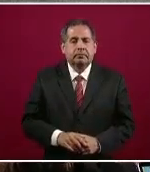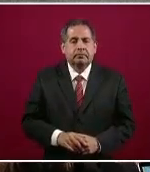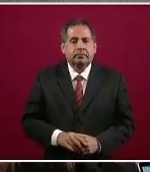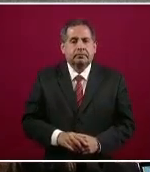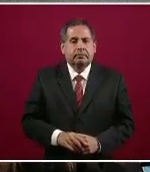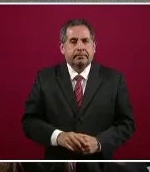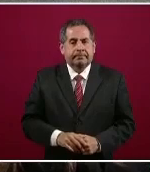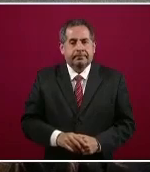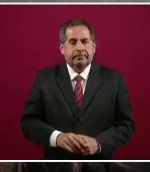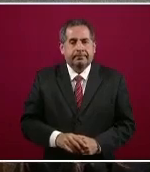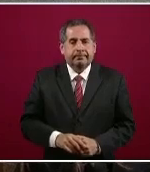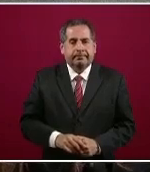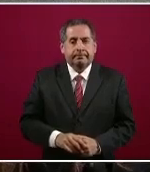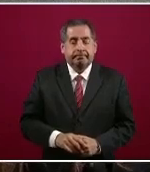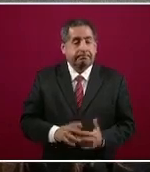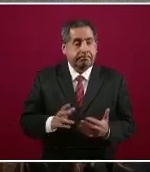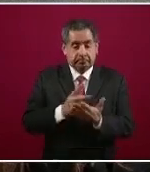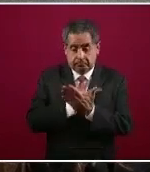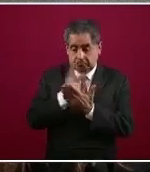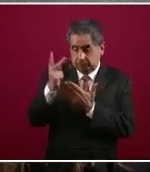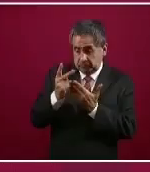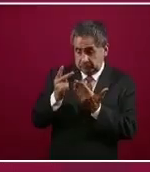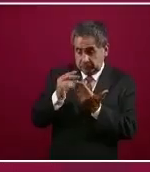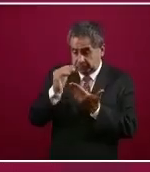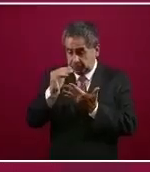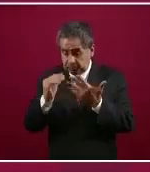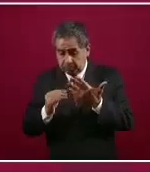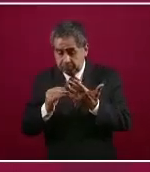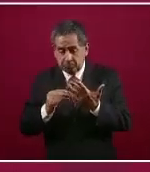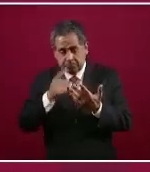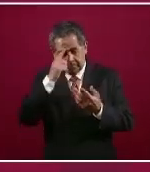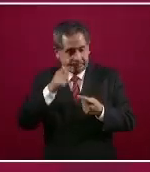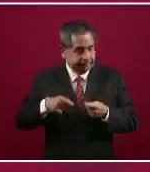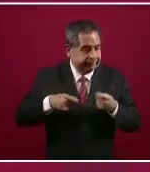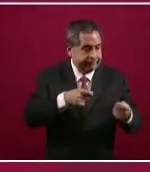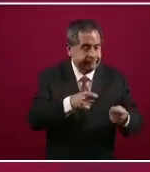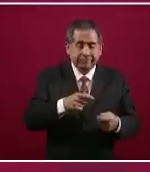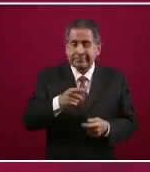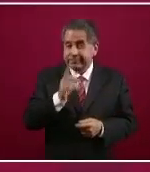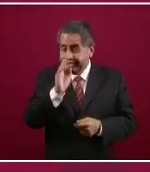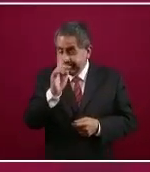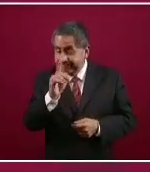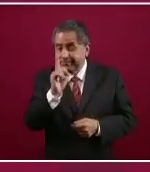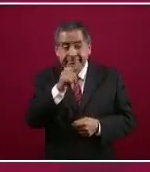Con el programa de fertilizantes. Por eso es el único estado